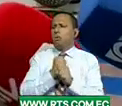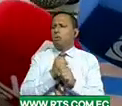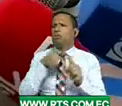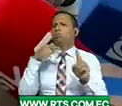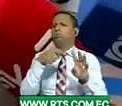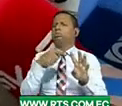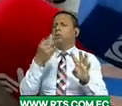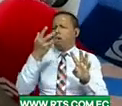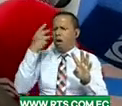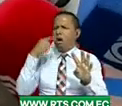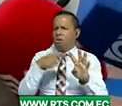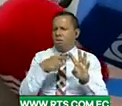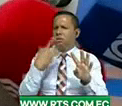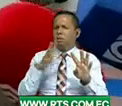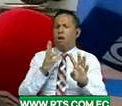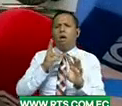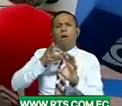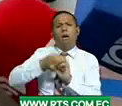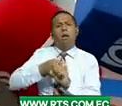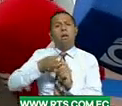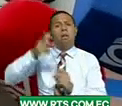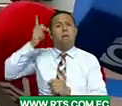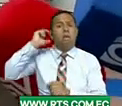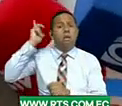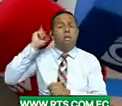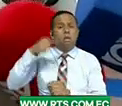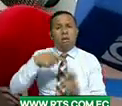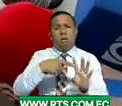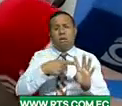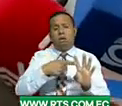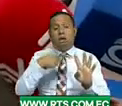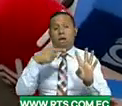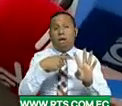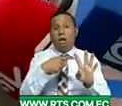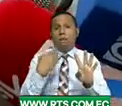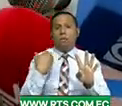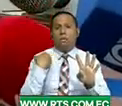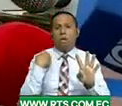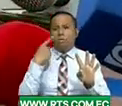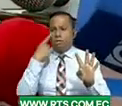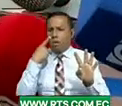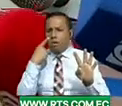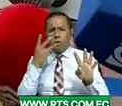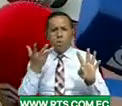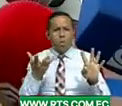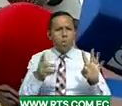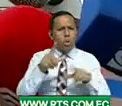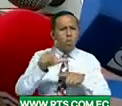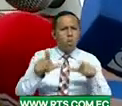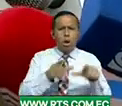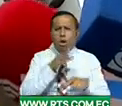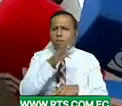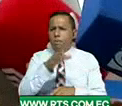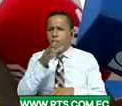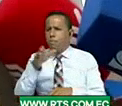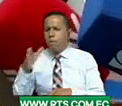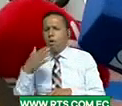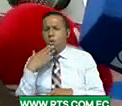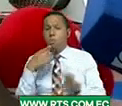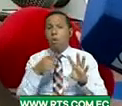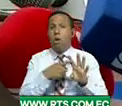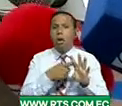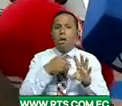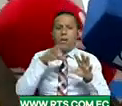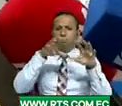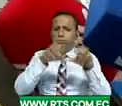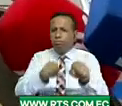como un líder y la persona que buscaba lo que son los centros de acopio. Él era la encargada de encontrar estas bodegas